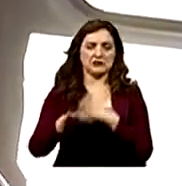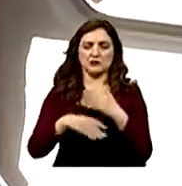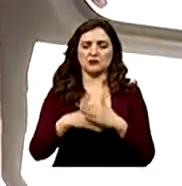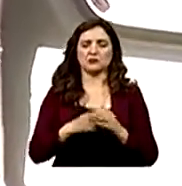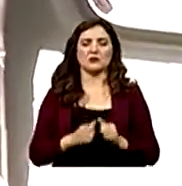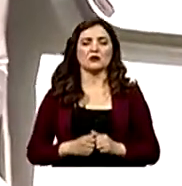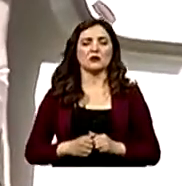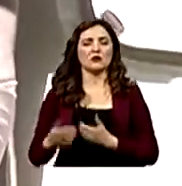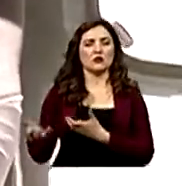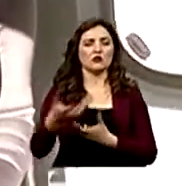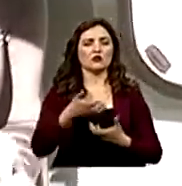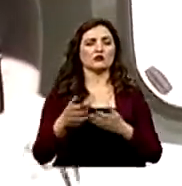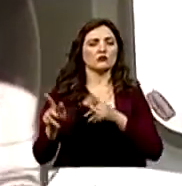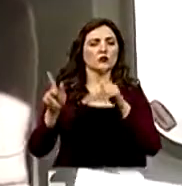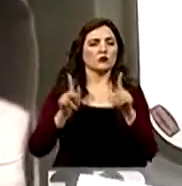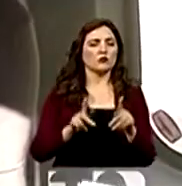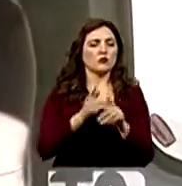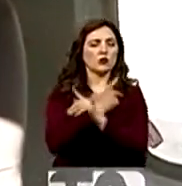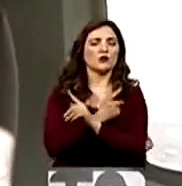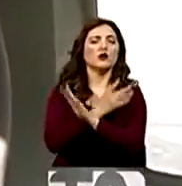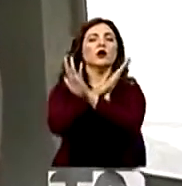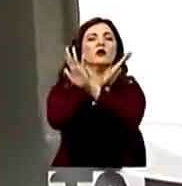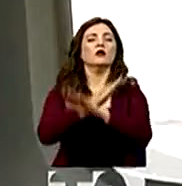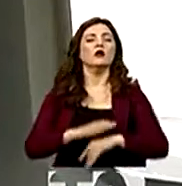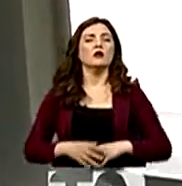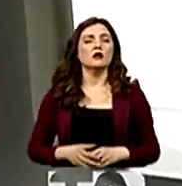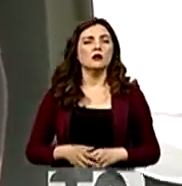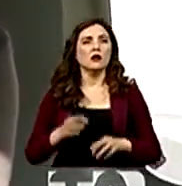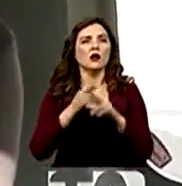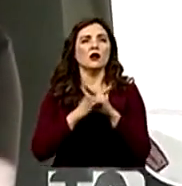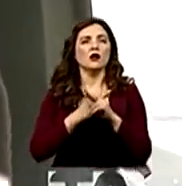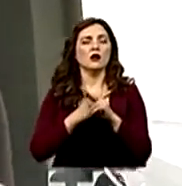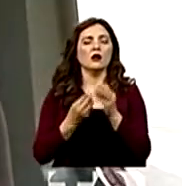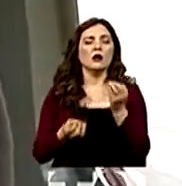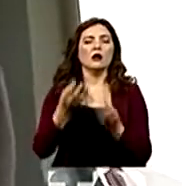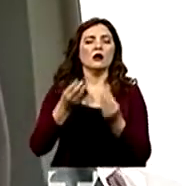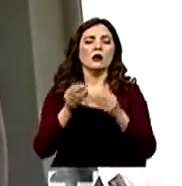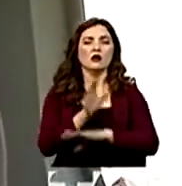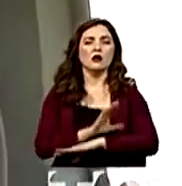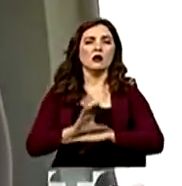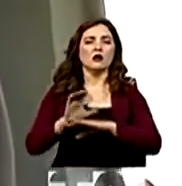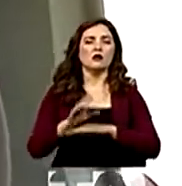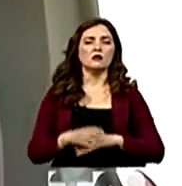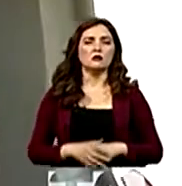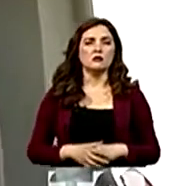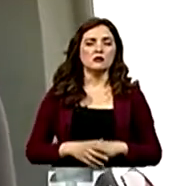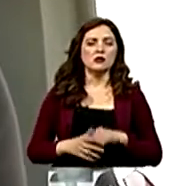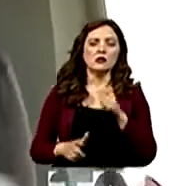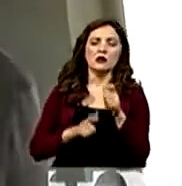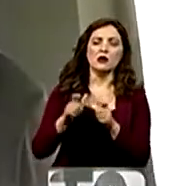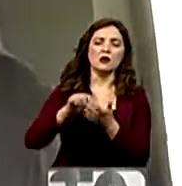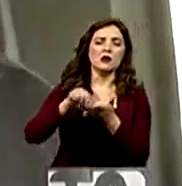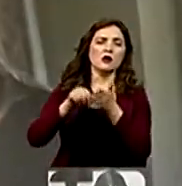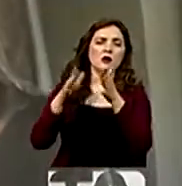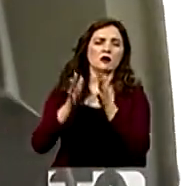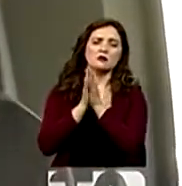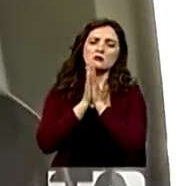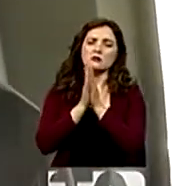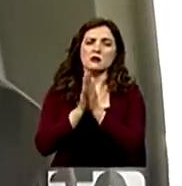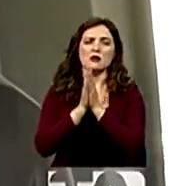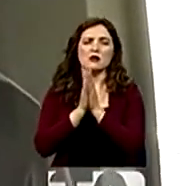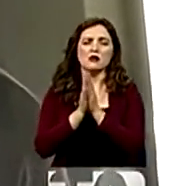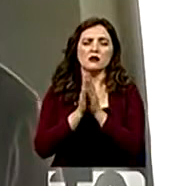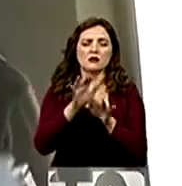está listo con este plan de prevención y respuesta ante incendios forestales, pero sobre todo el llamado a la ciudadanía para evitar hacer